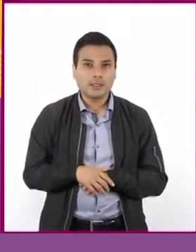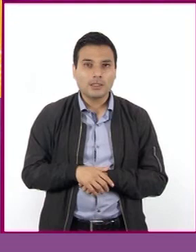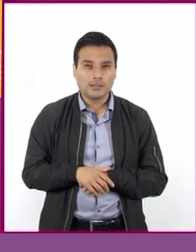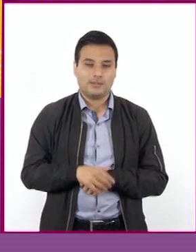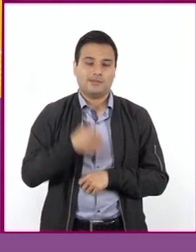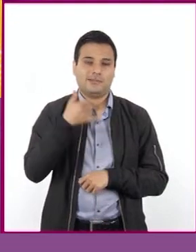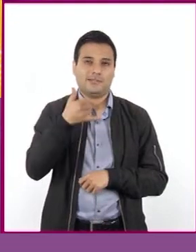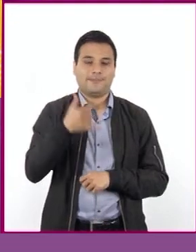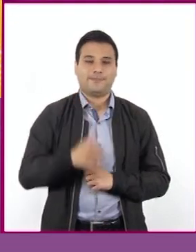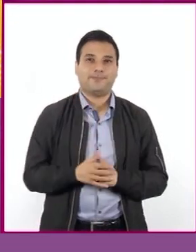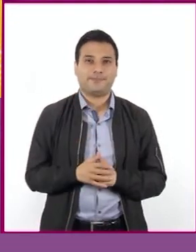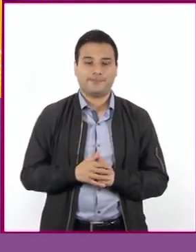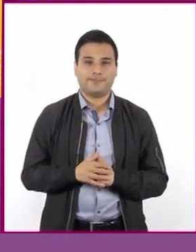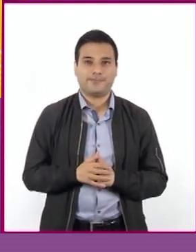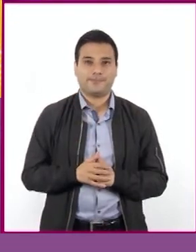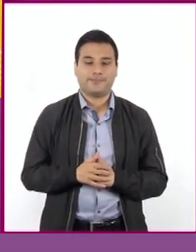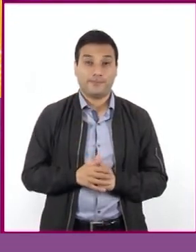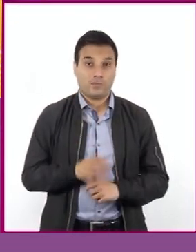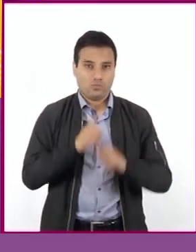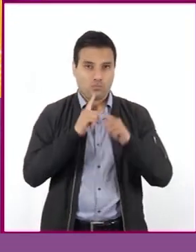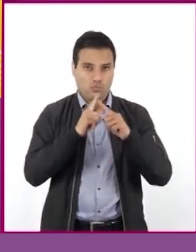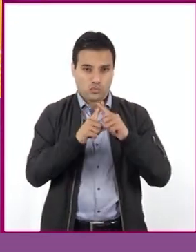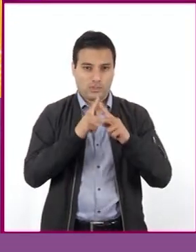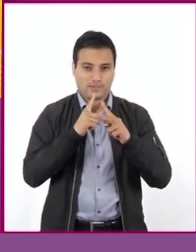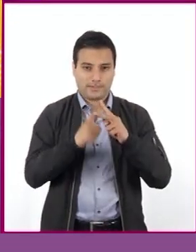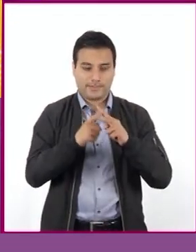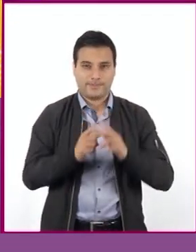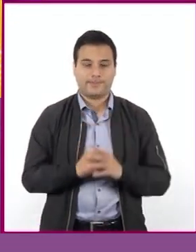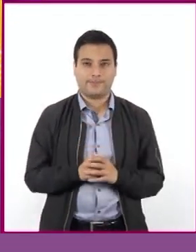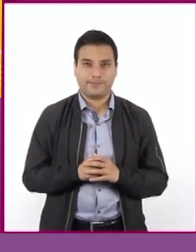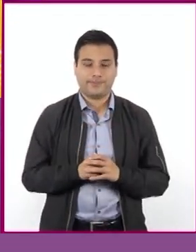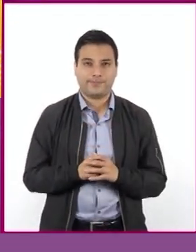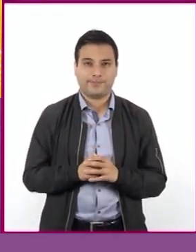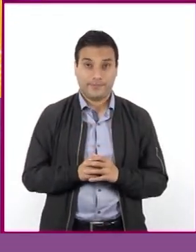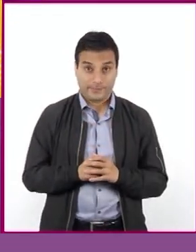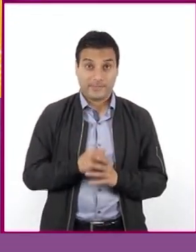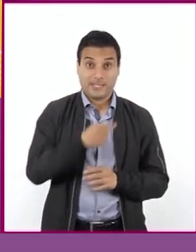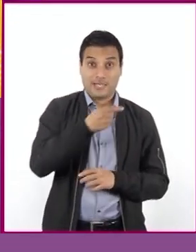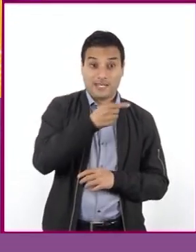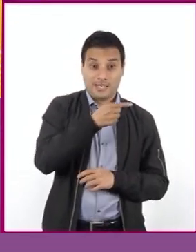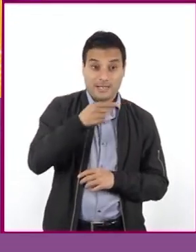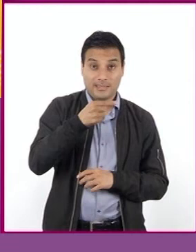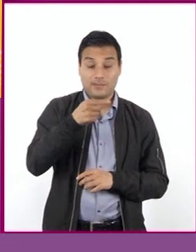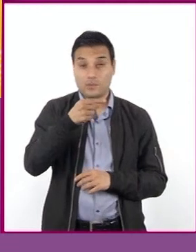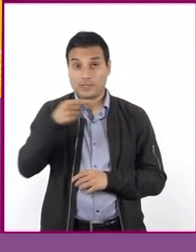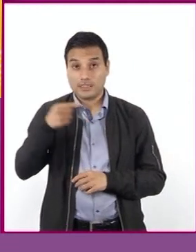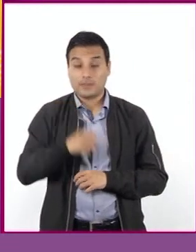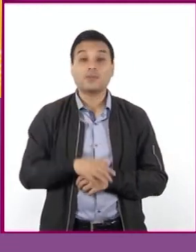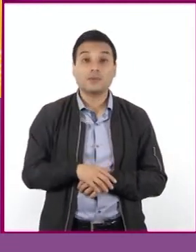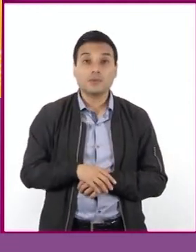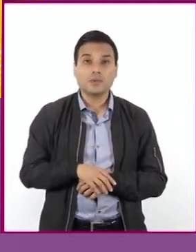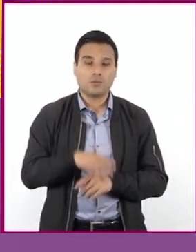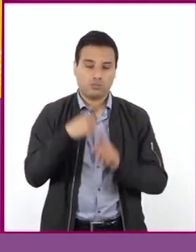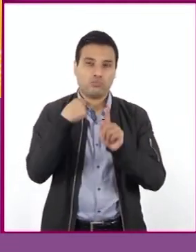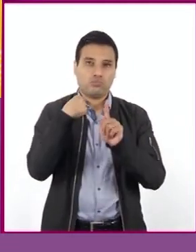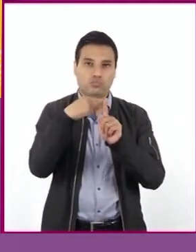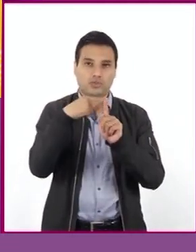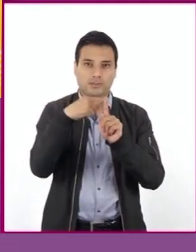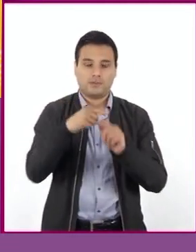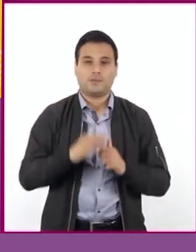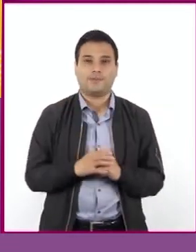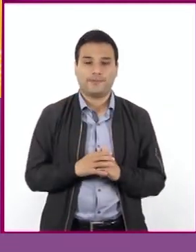y. Multiplicando los términos numéricos, negativo por negativo es igual a